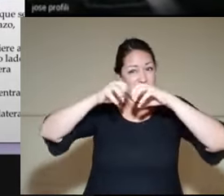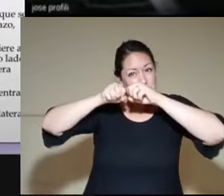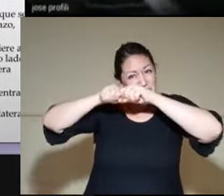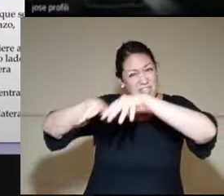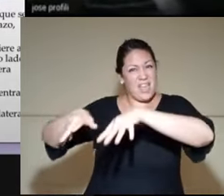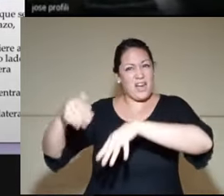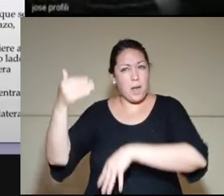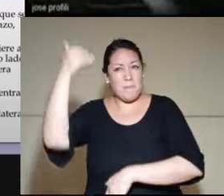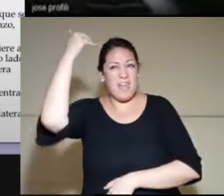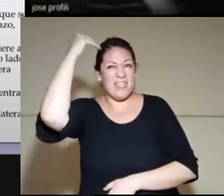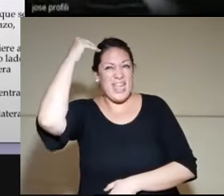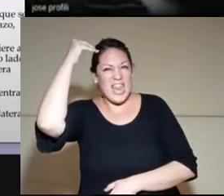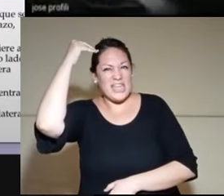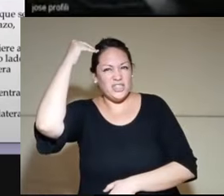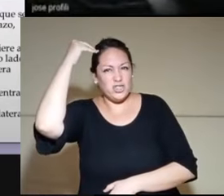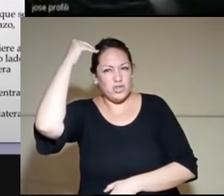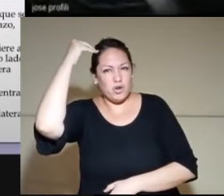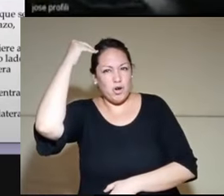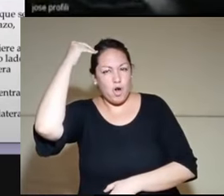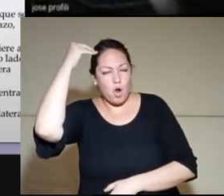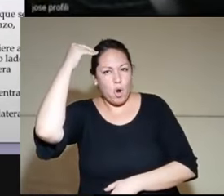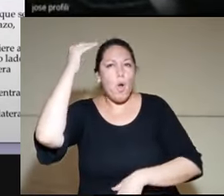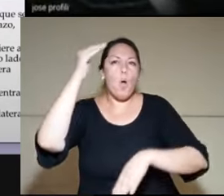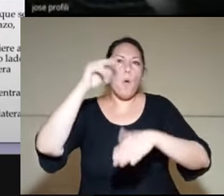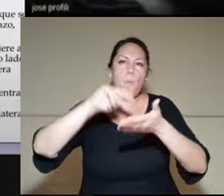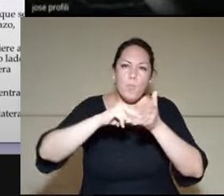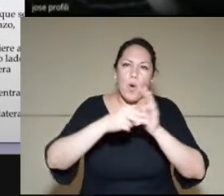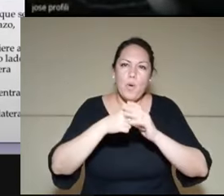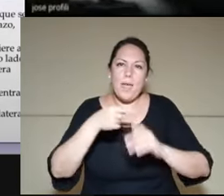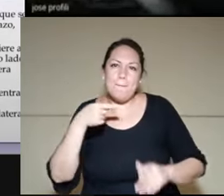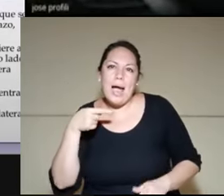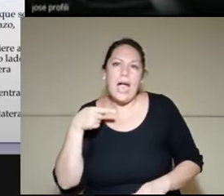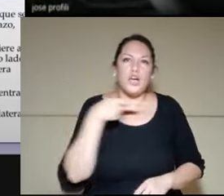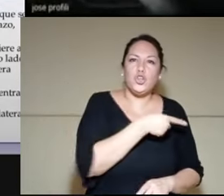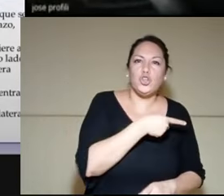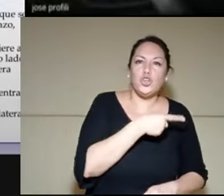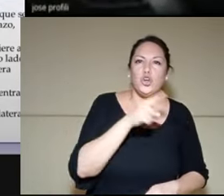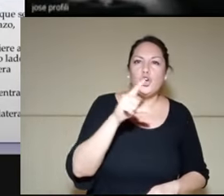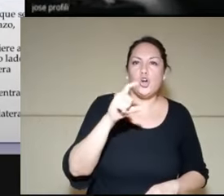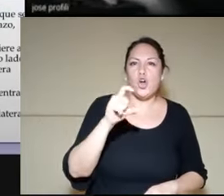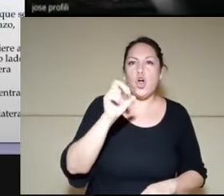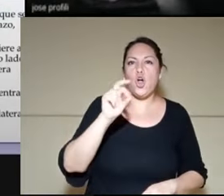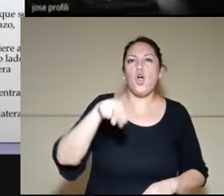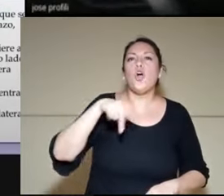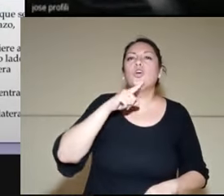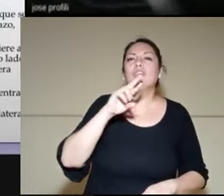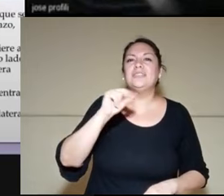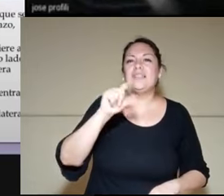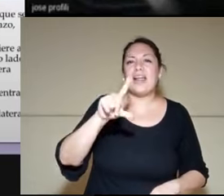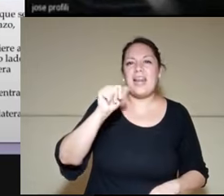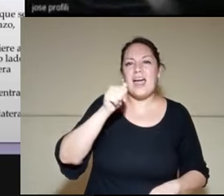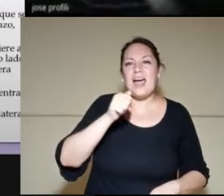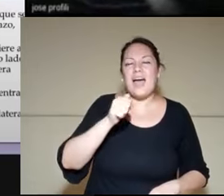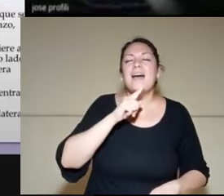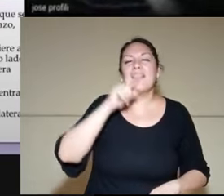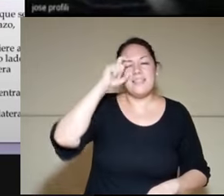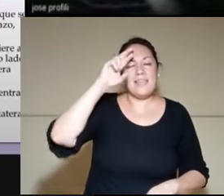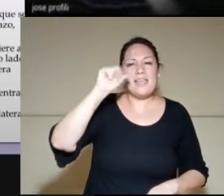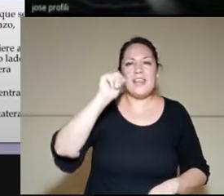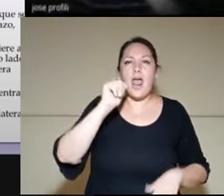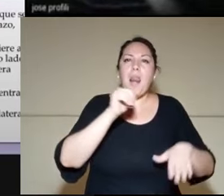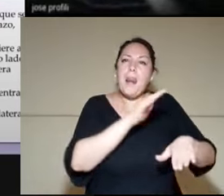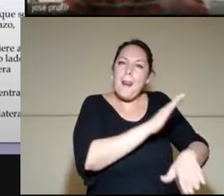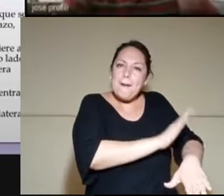el individuo en su cerebro derecho produjo una afectación contralateral de su pierna. Es decir,